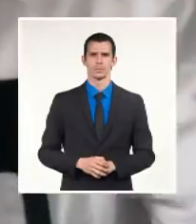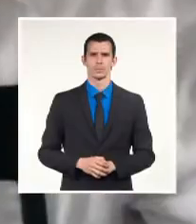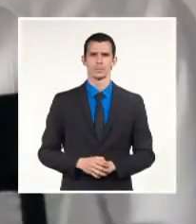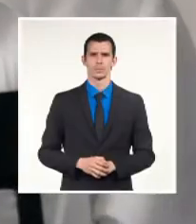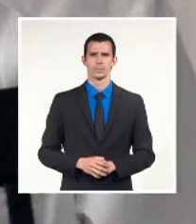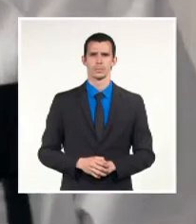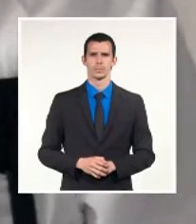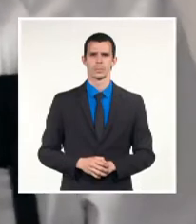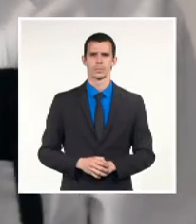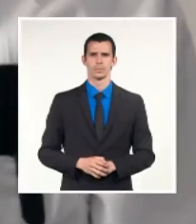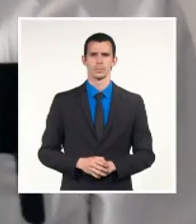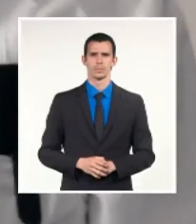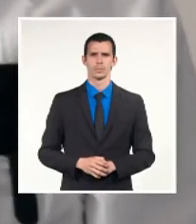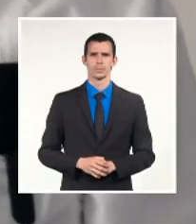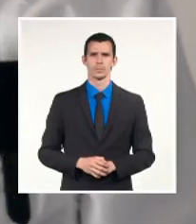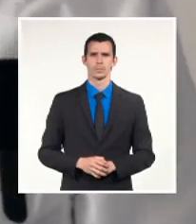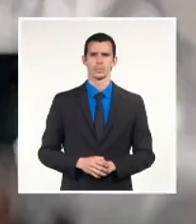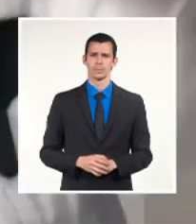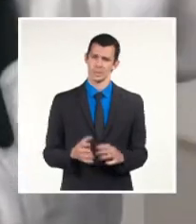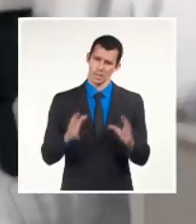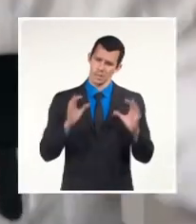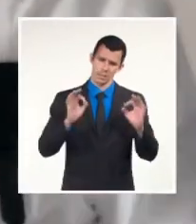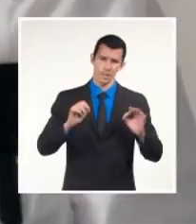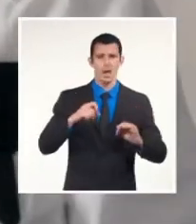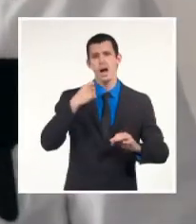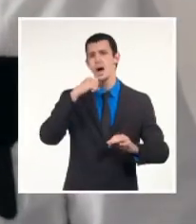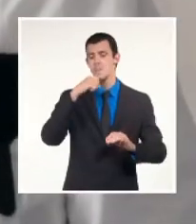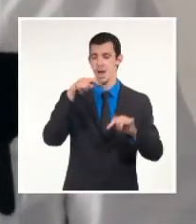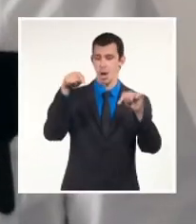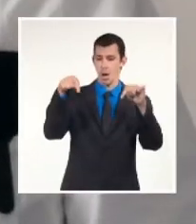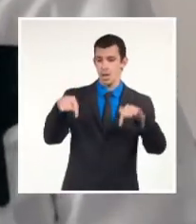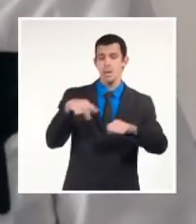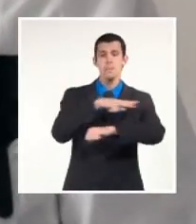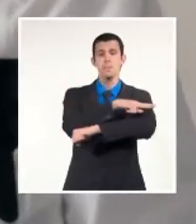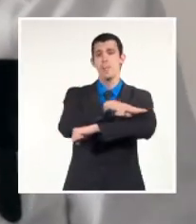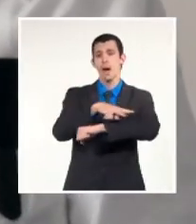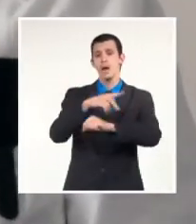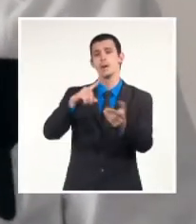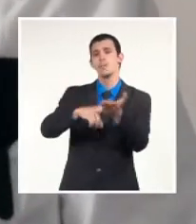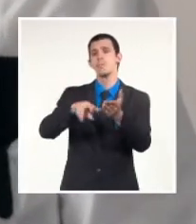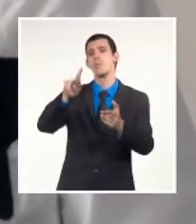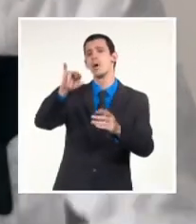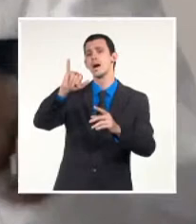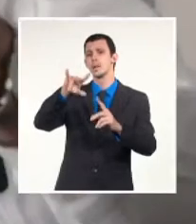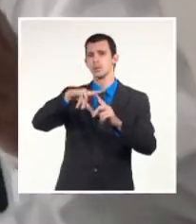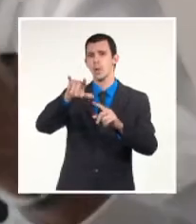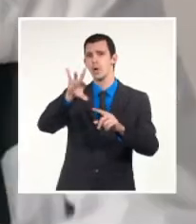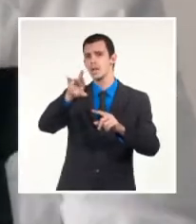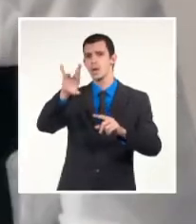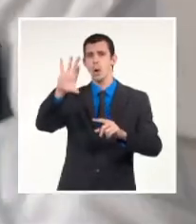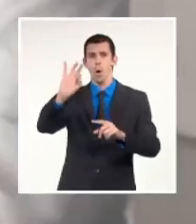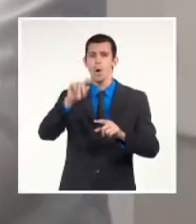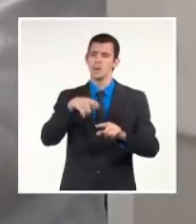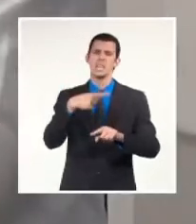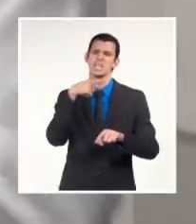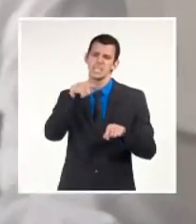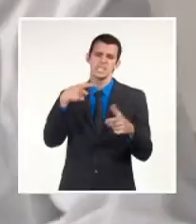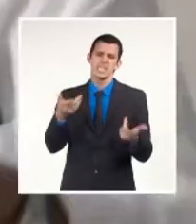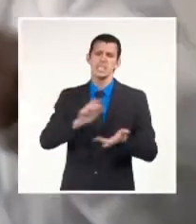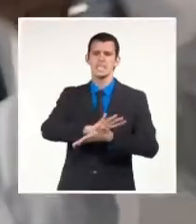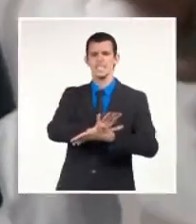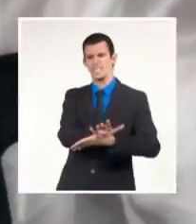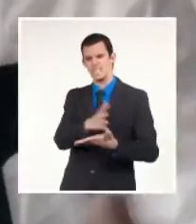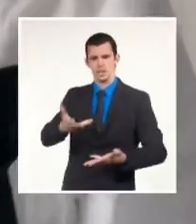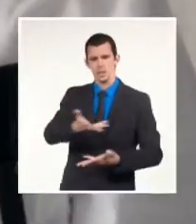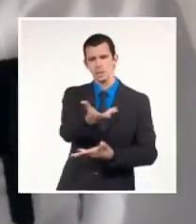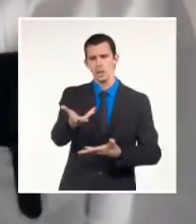Y abusan de nuestra gente y nos masacran y nos humillan y nos humillan. Esa es la rabia del nacionalista, su